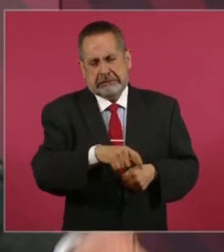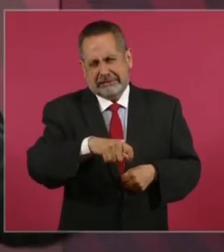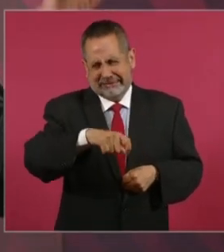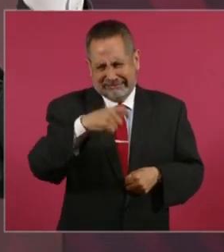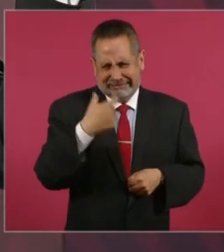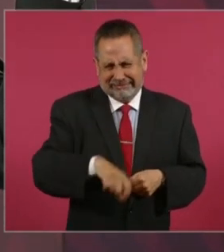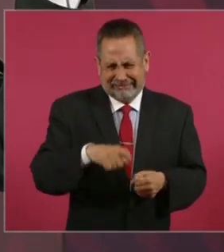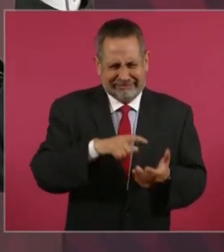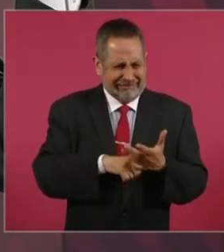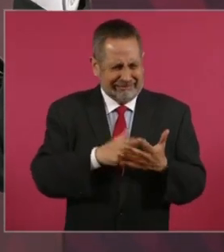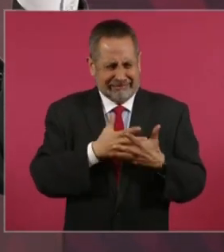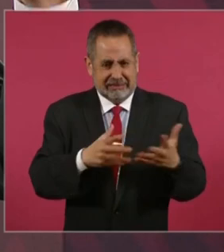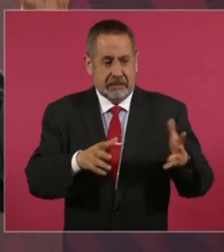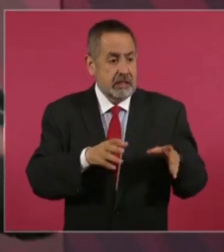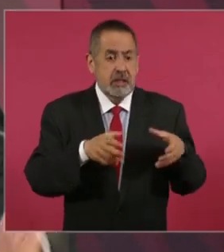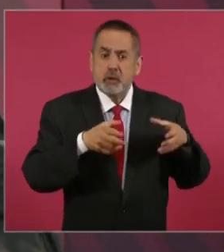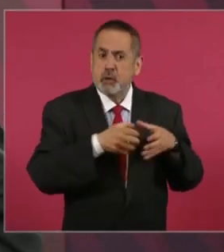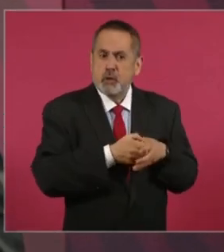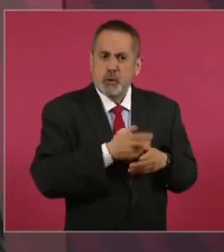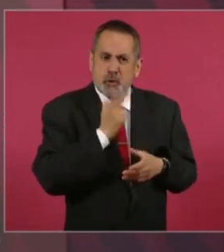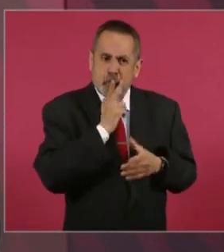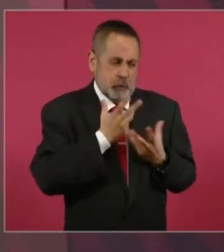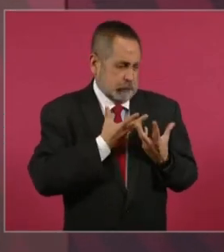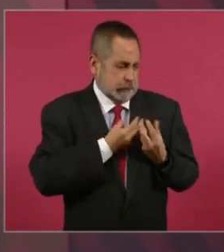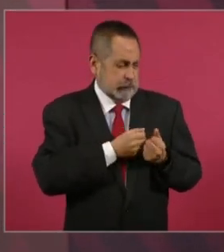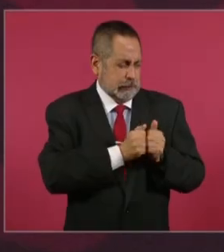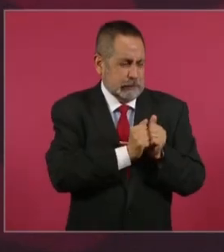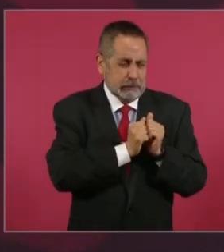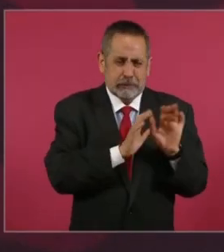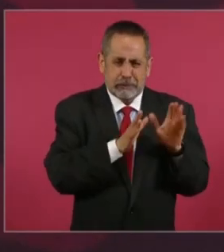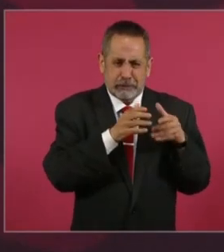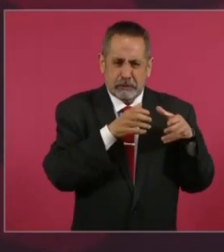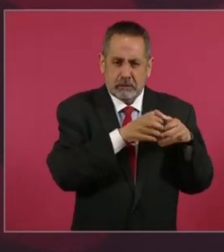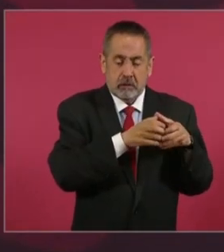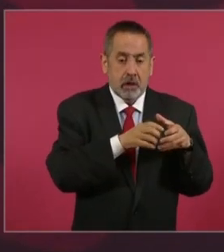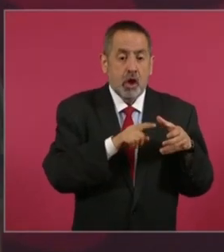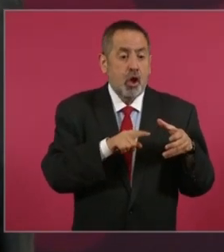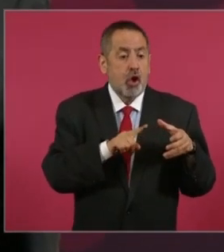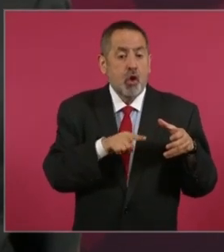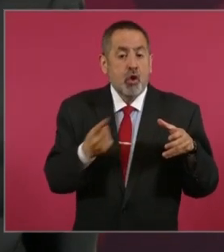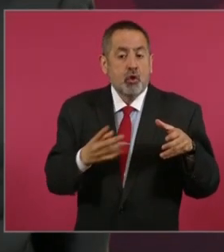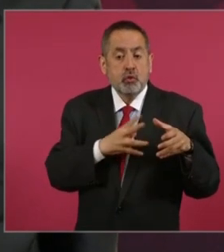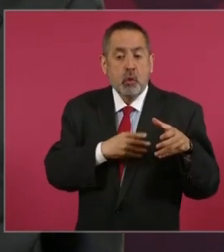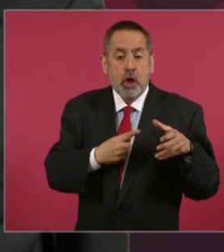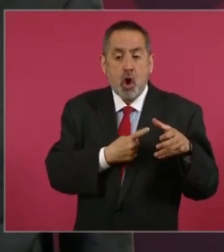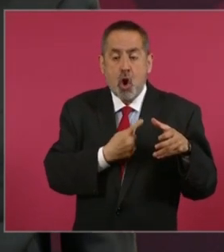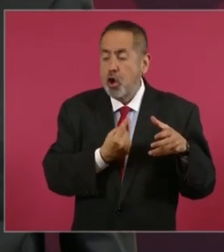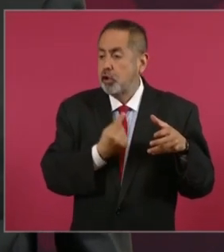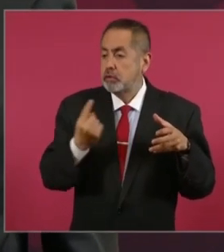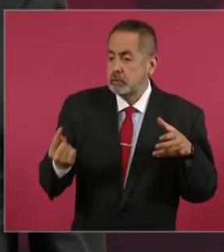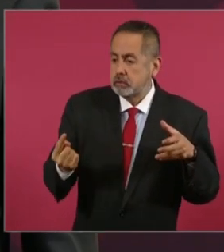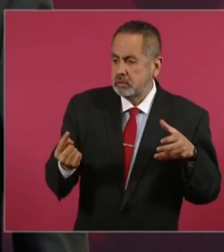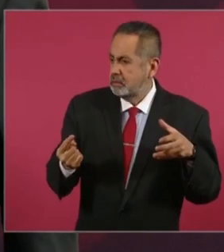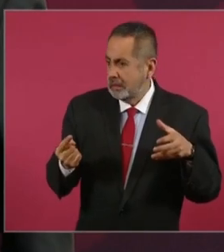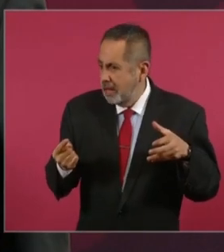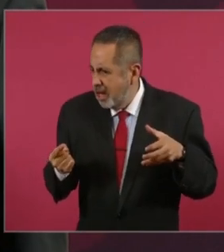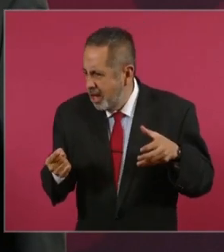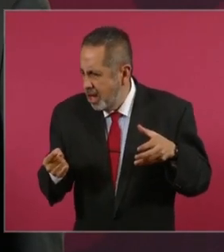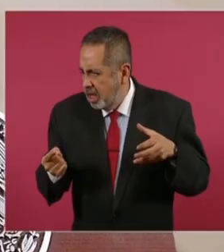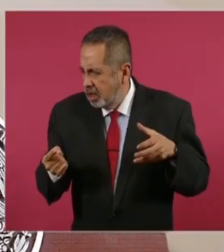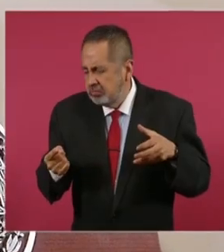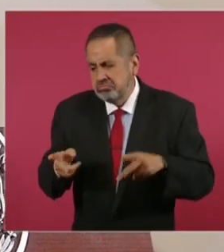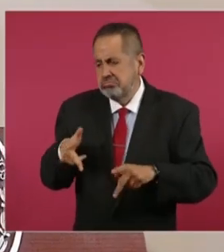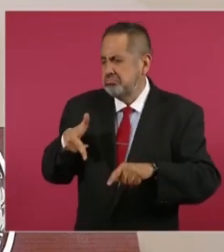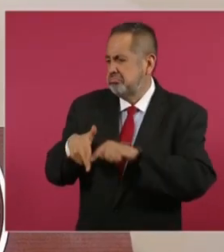Hacendados conservadores, conservadores. Entonces, lo desheredaron porque